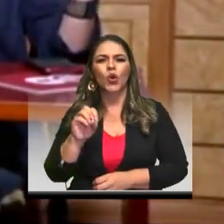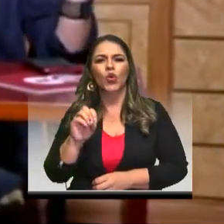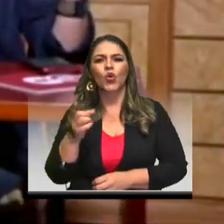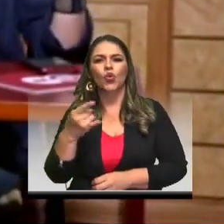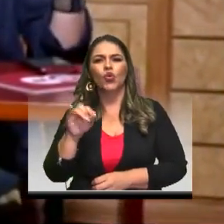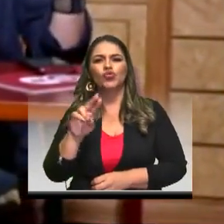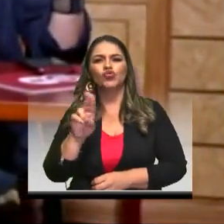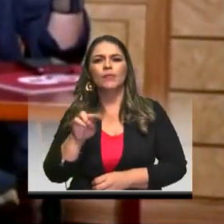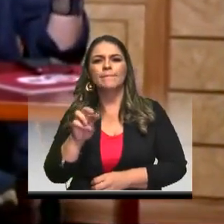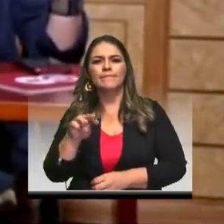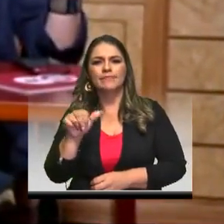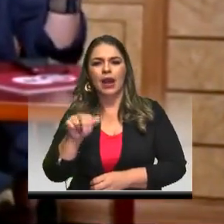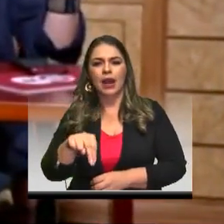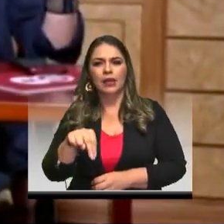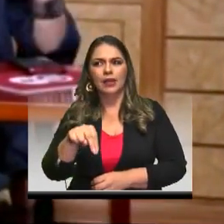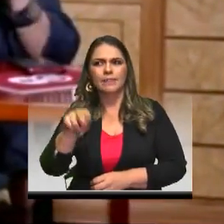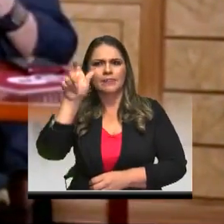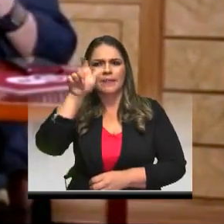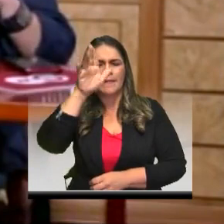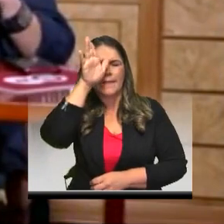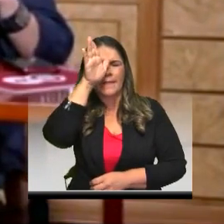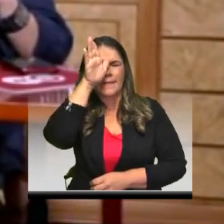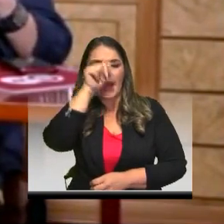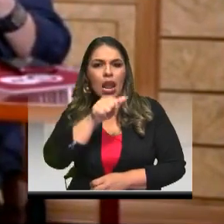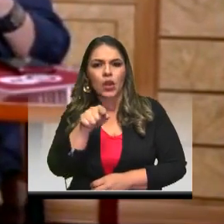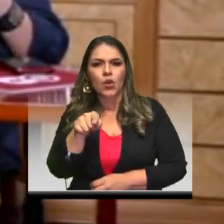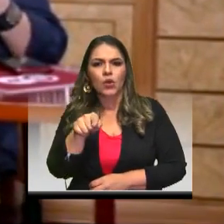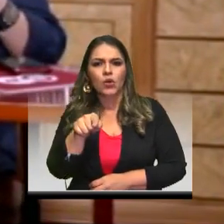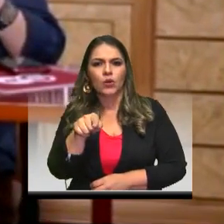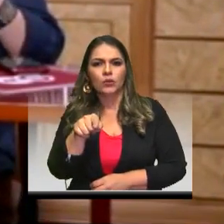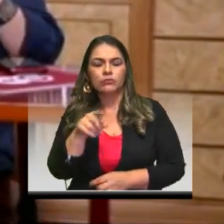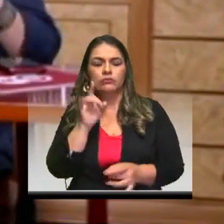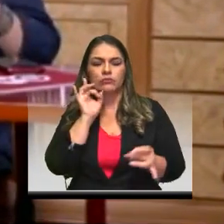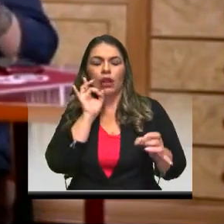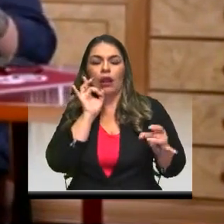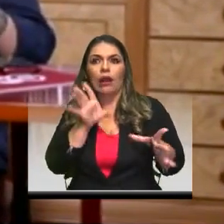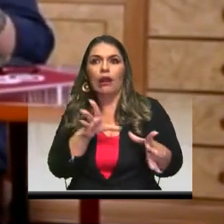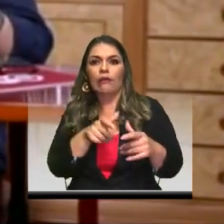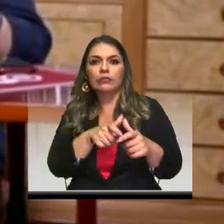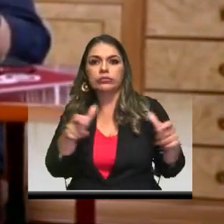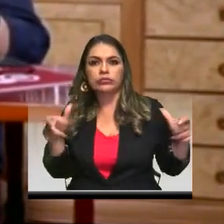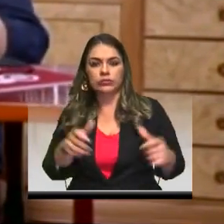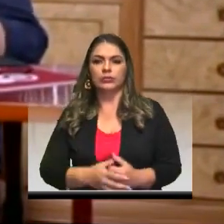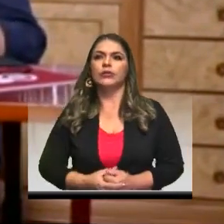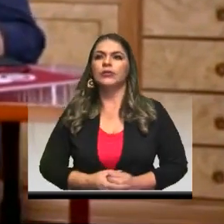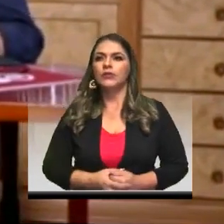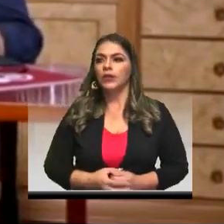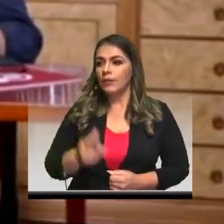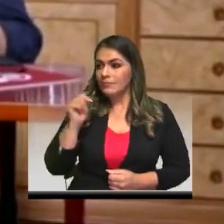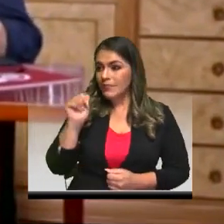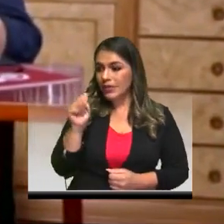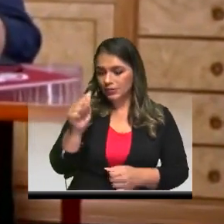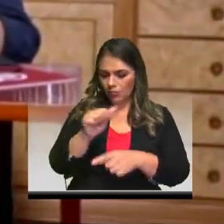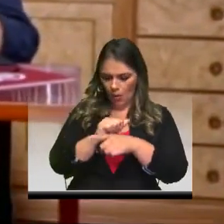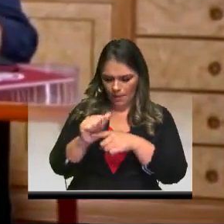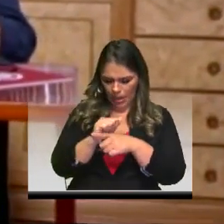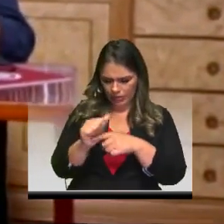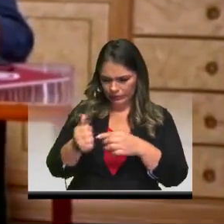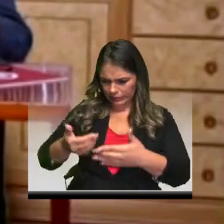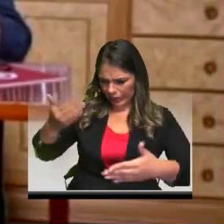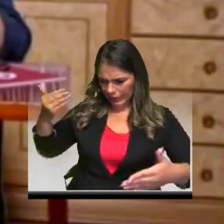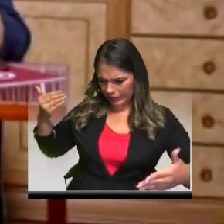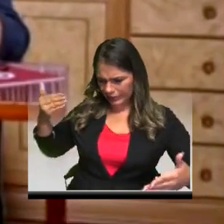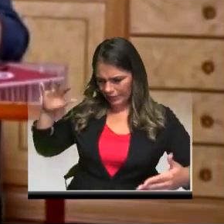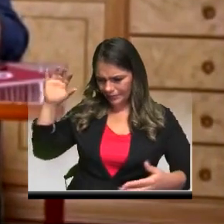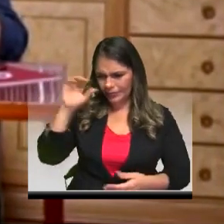realidad una pequeña parte, Mónica, de tu extensa carrera. Cuando empezaste tus prácticas, y por eso vuelvo al principio de tu